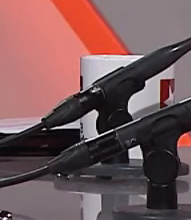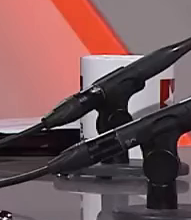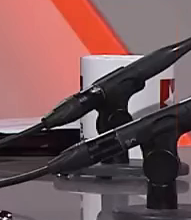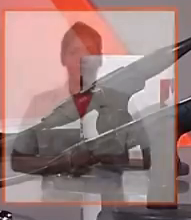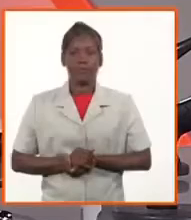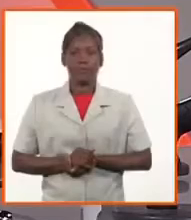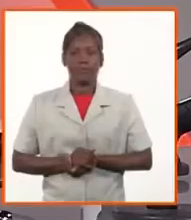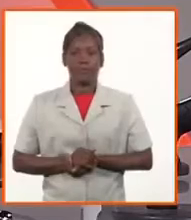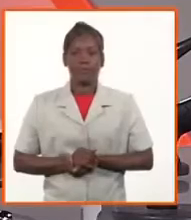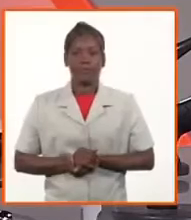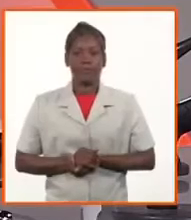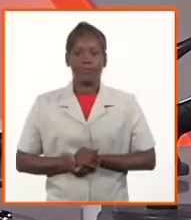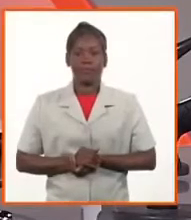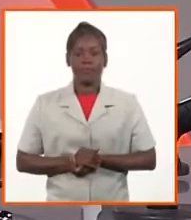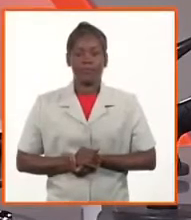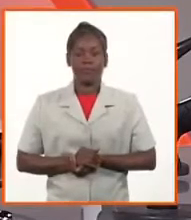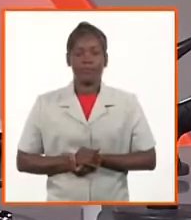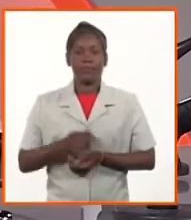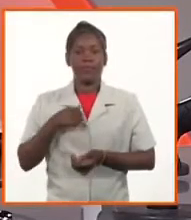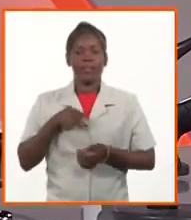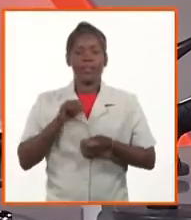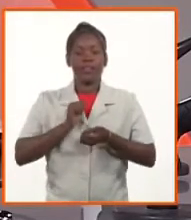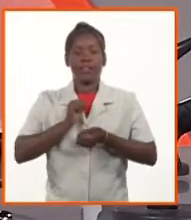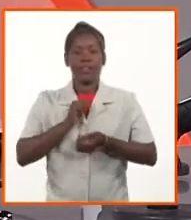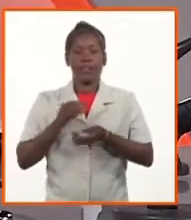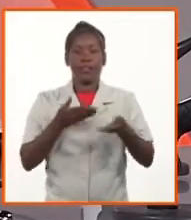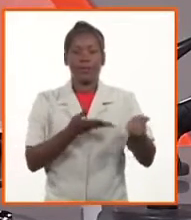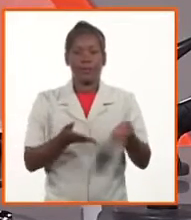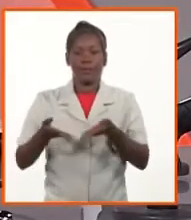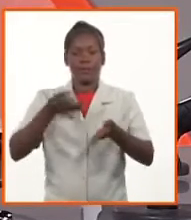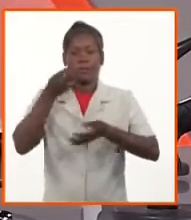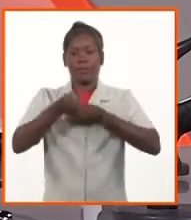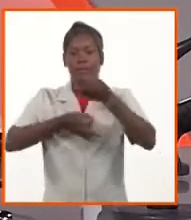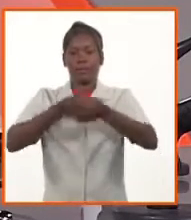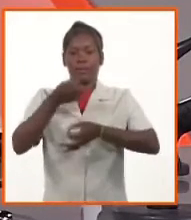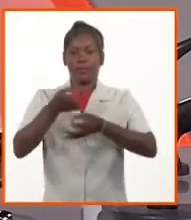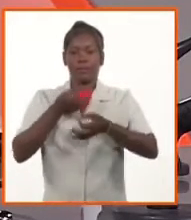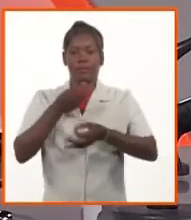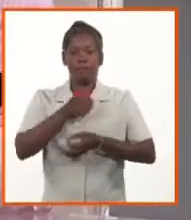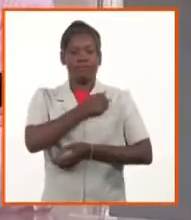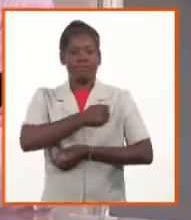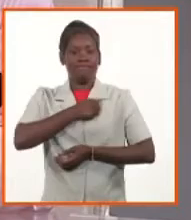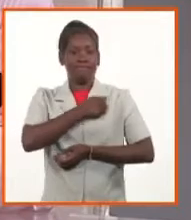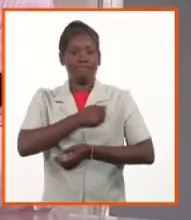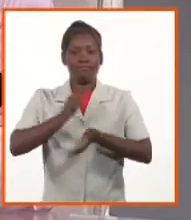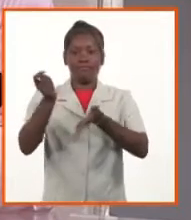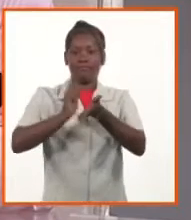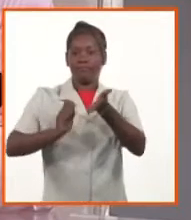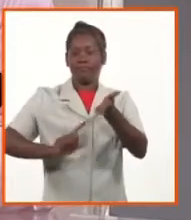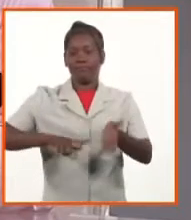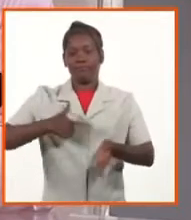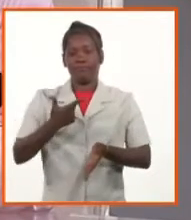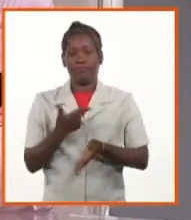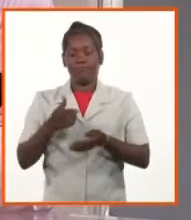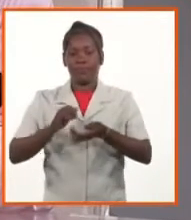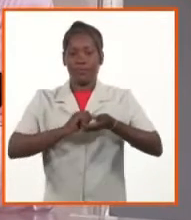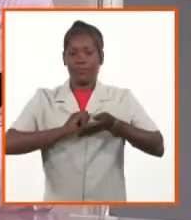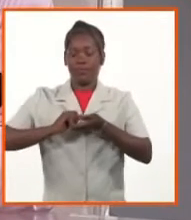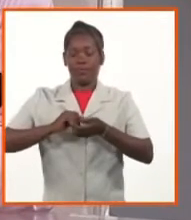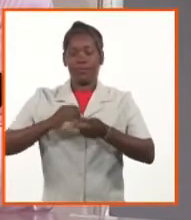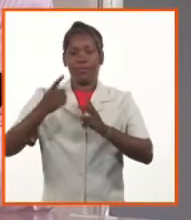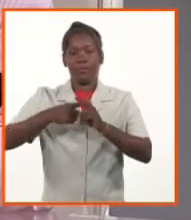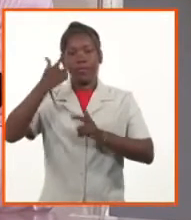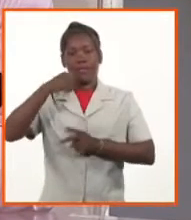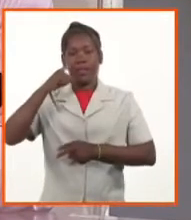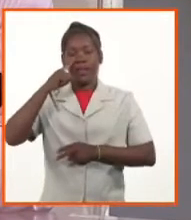gustaría hablar ahora con la poeta e historiadora del arte, Yanexi Ariste. ¿Cómo desde la Asociación Hermanos ahí,